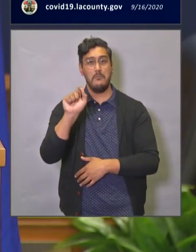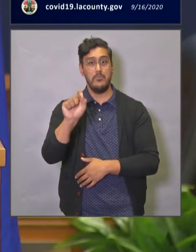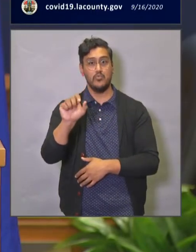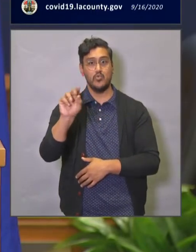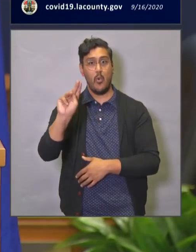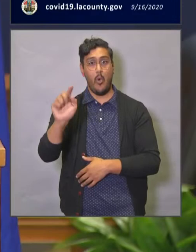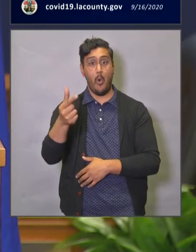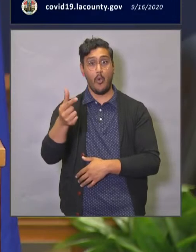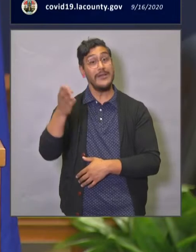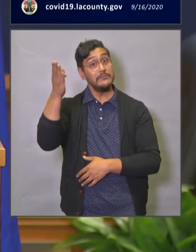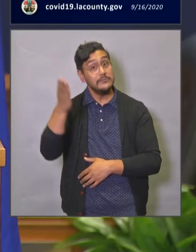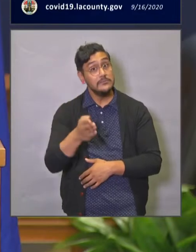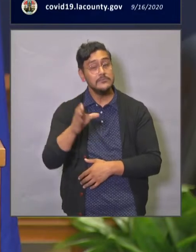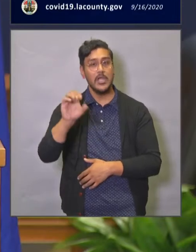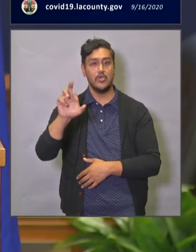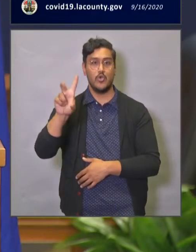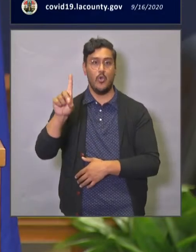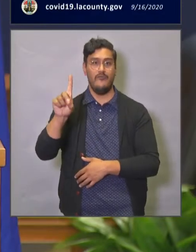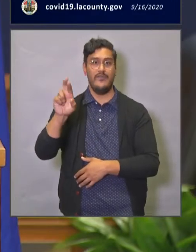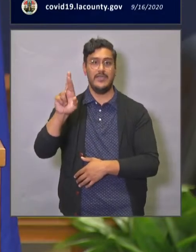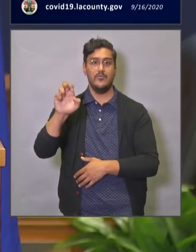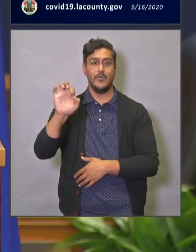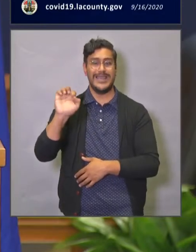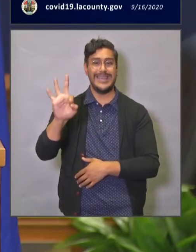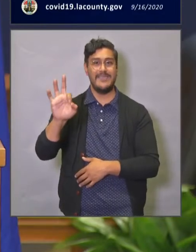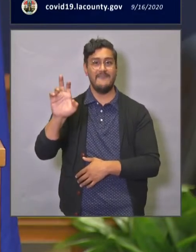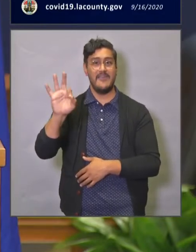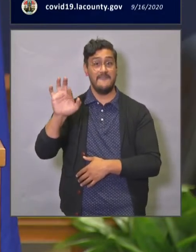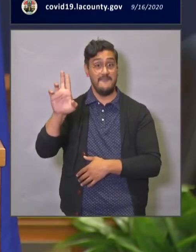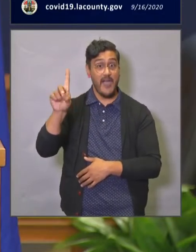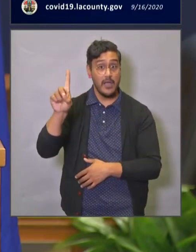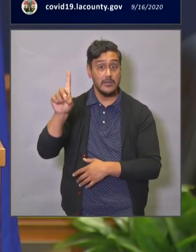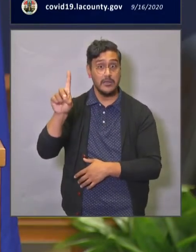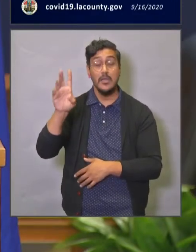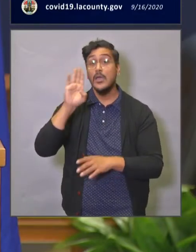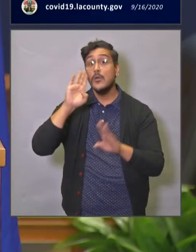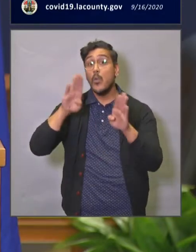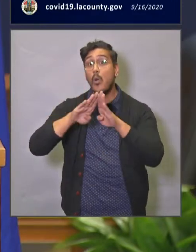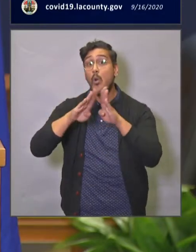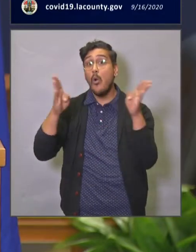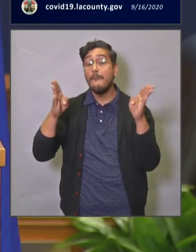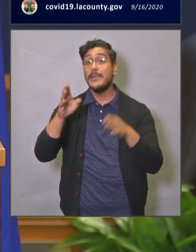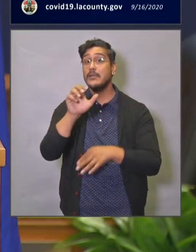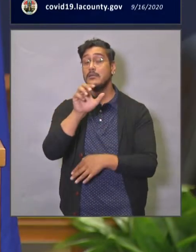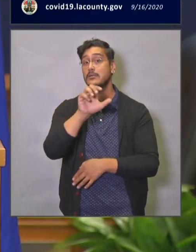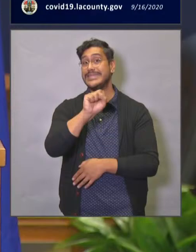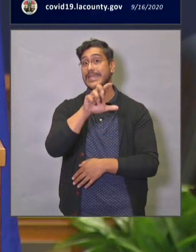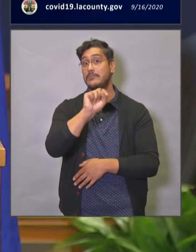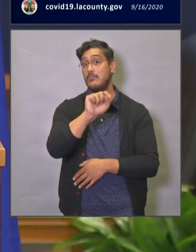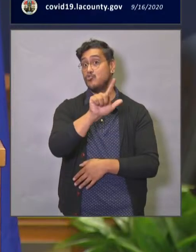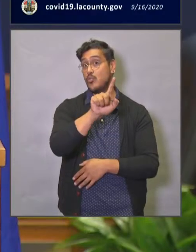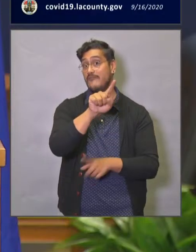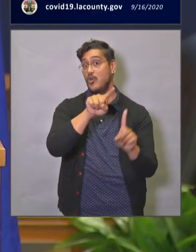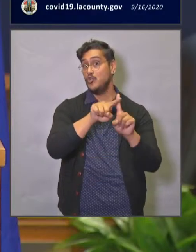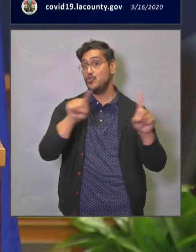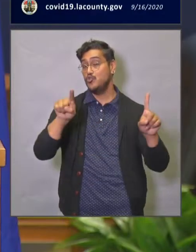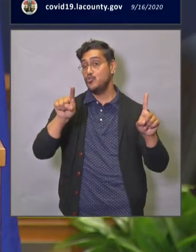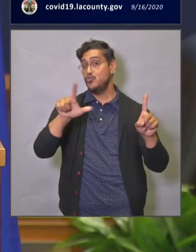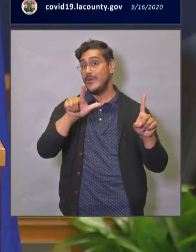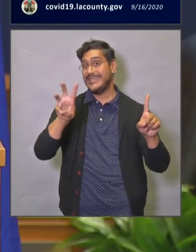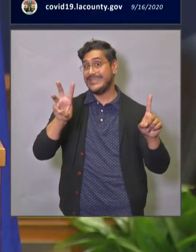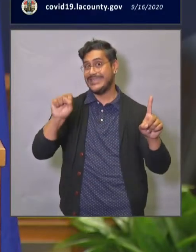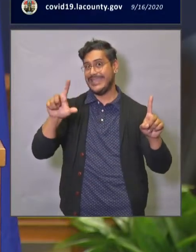lacountyarts.org/COVID Relief Fund. La aplicación se abre desde el 21 de septiembre al 26 de